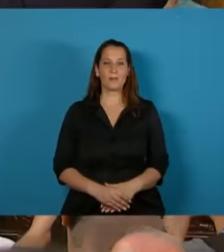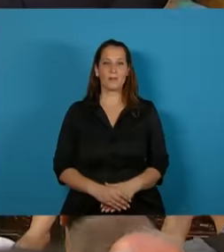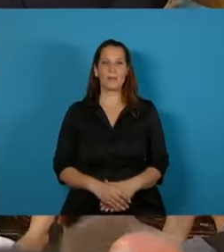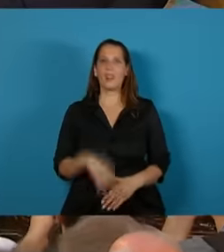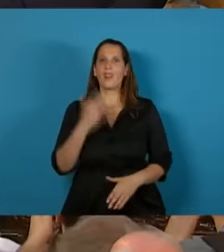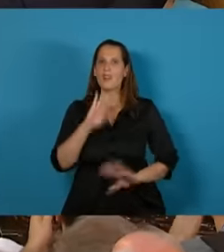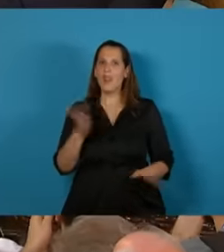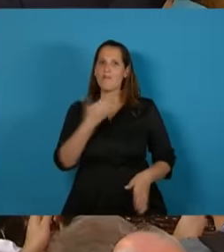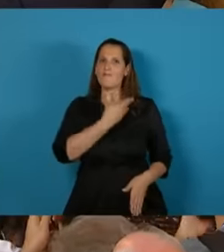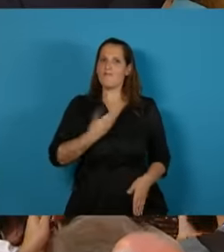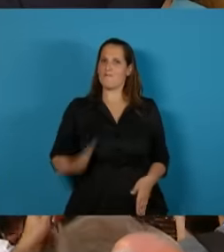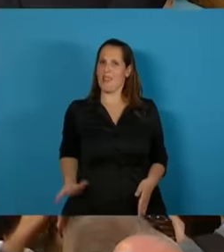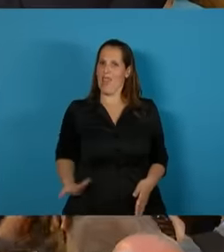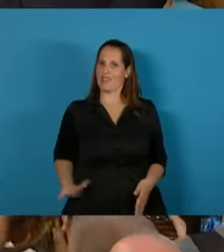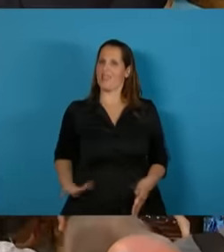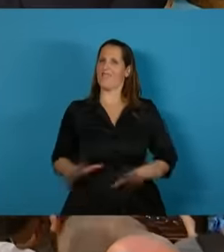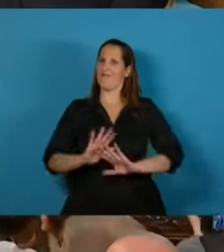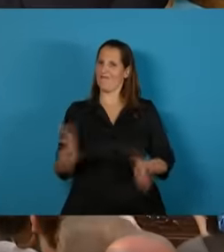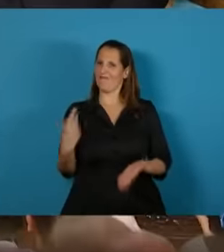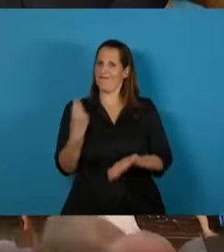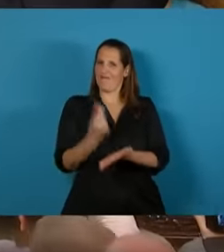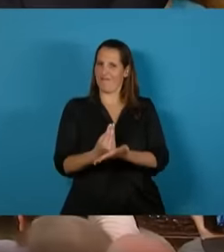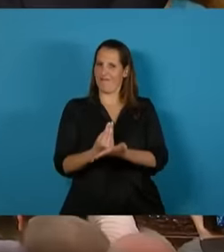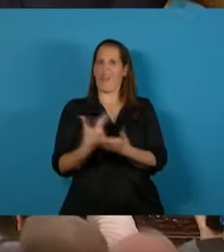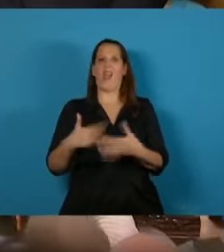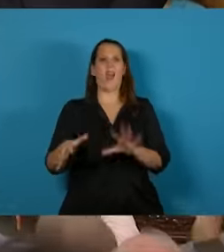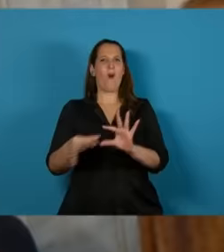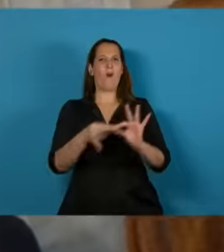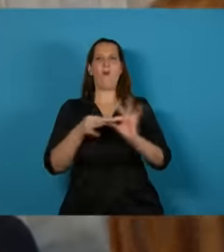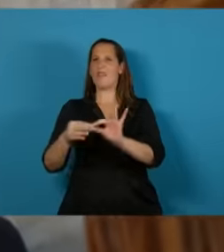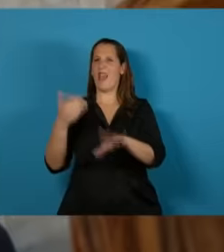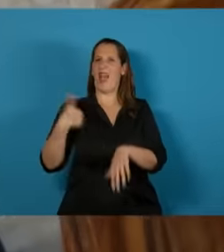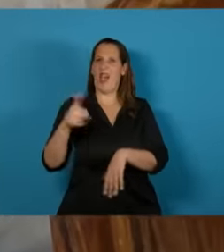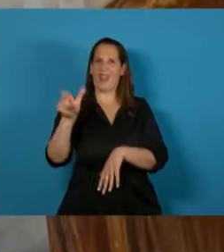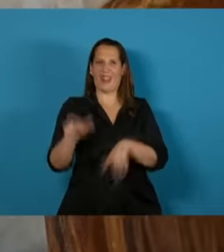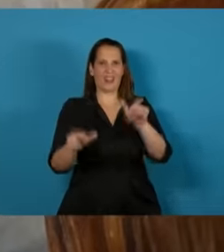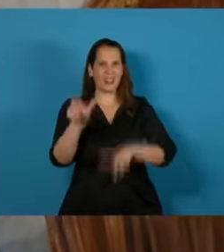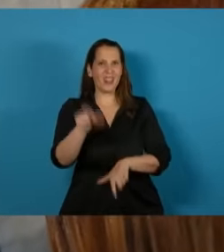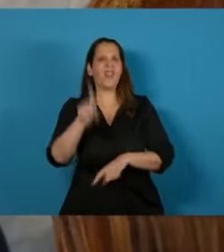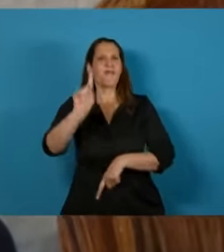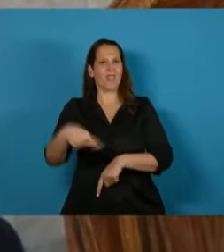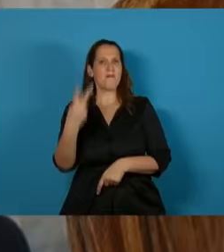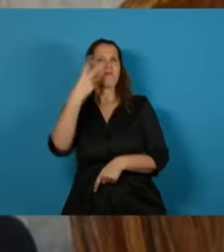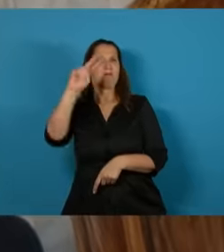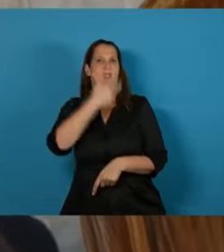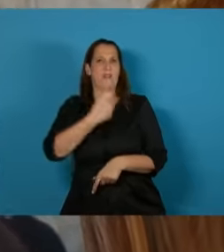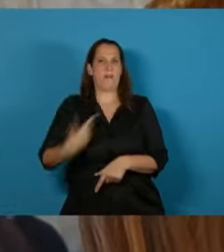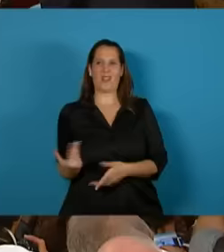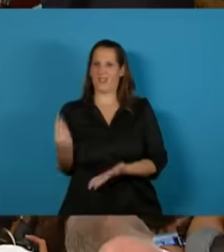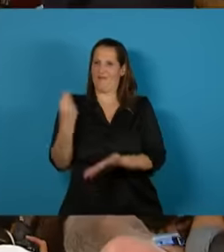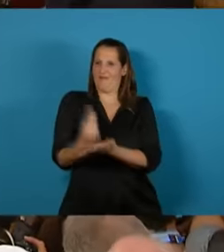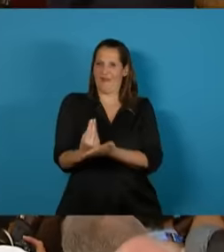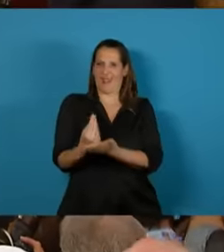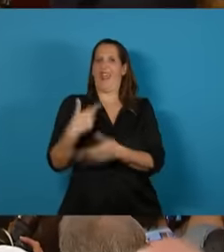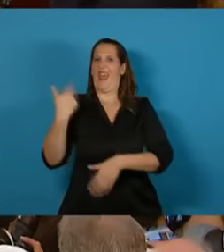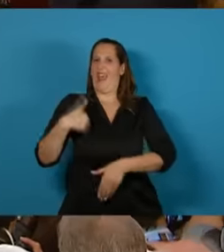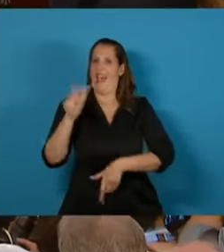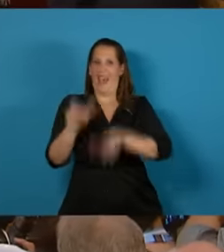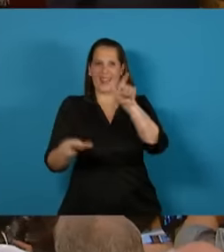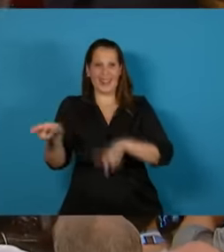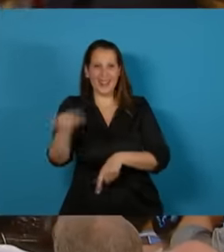del señor presidente electo de la Unidad de los Argentinos y la vicepresidenta electa de todos los argentinos,